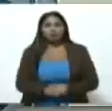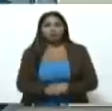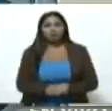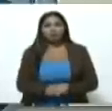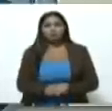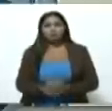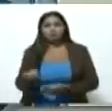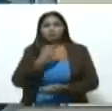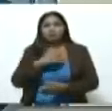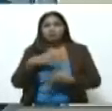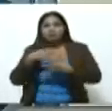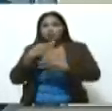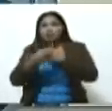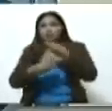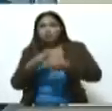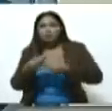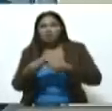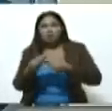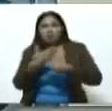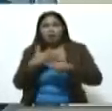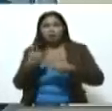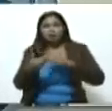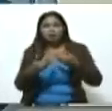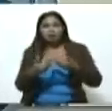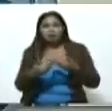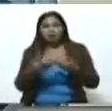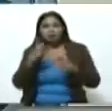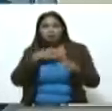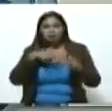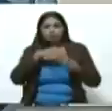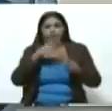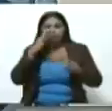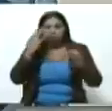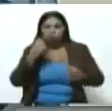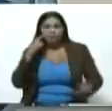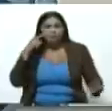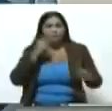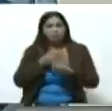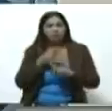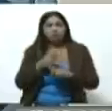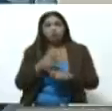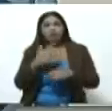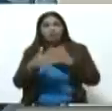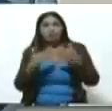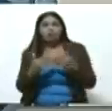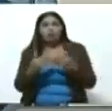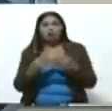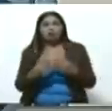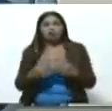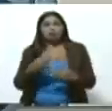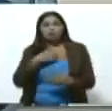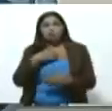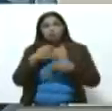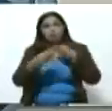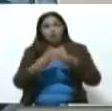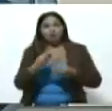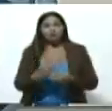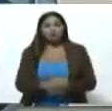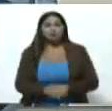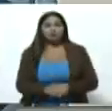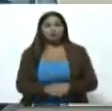homicidio intencional calificado ejecutado con alevosía y por motivos fútiles en grado de frustración